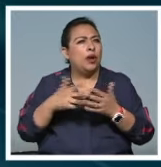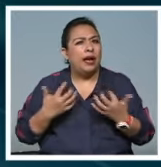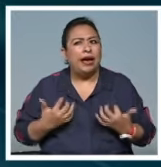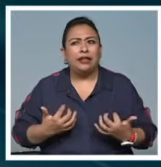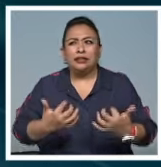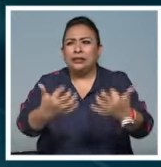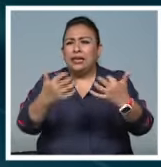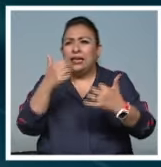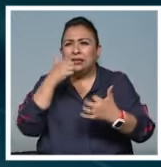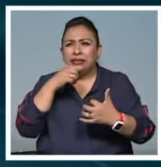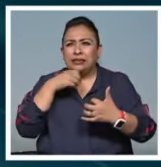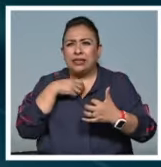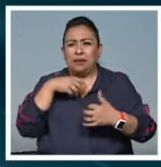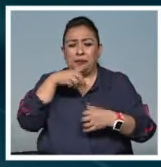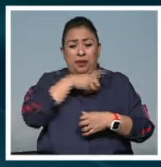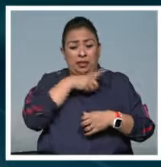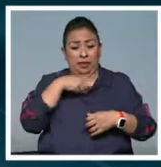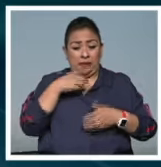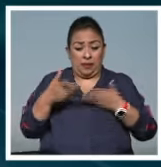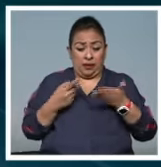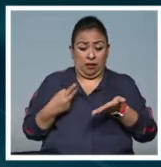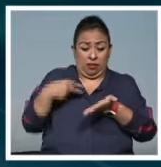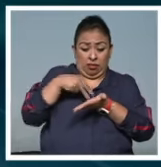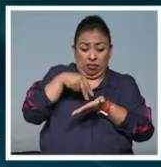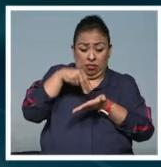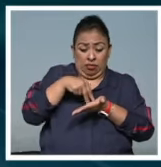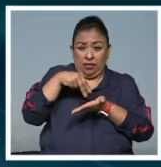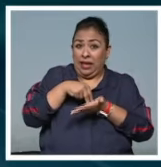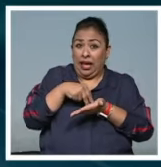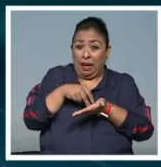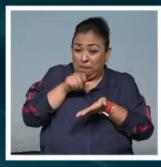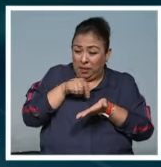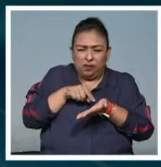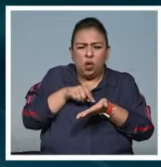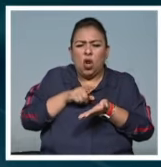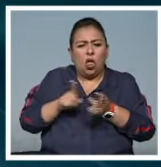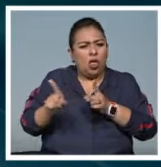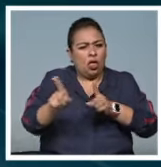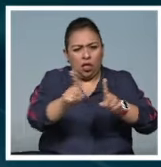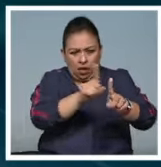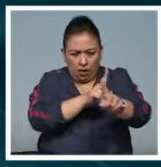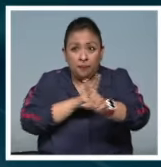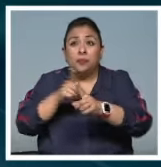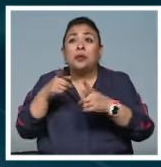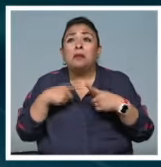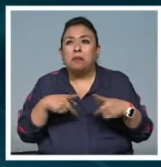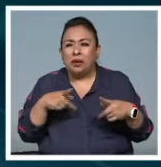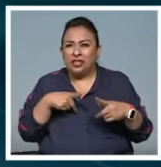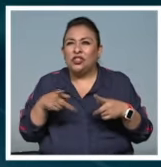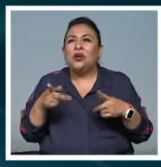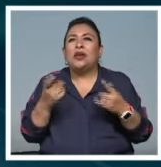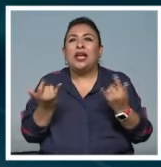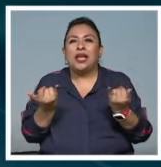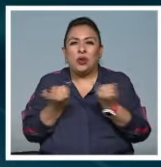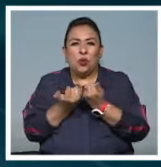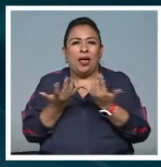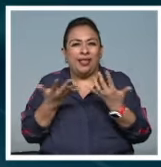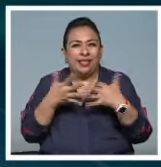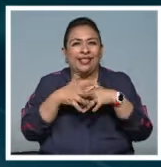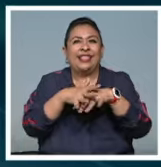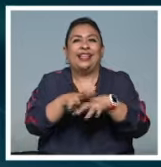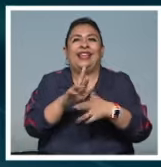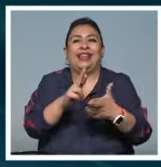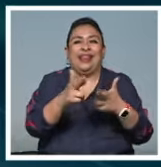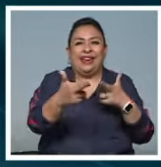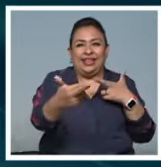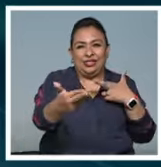que no siempre exista que el bailarín está solamente en el foro, ¿no? ¿Por qué? Porque el público es un poco performático en ese sentido, esta